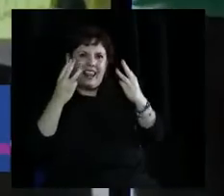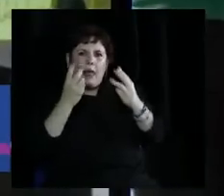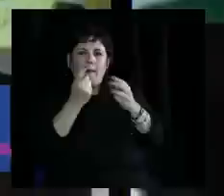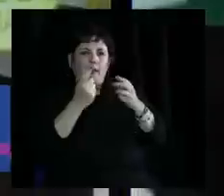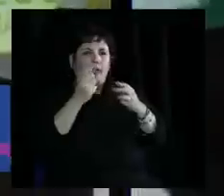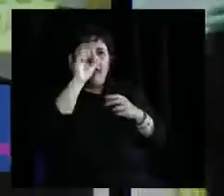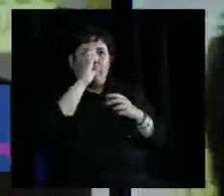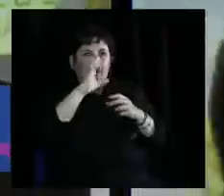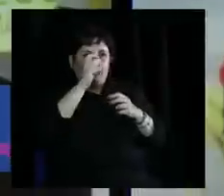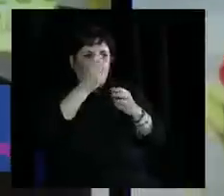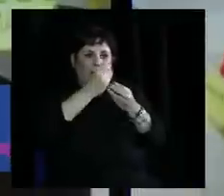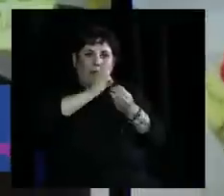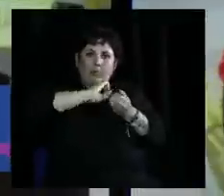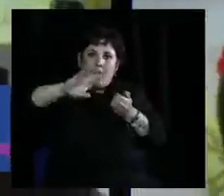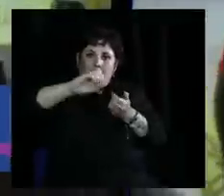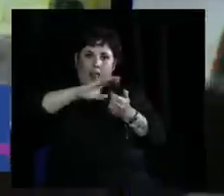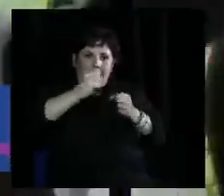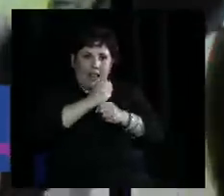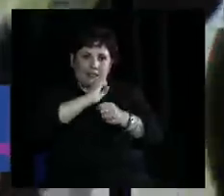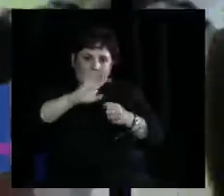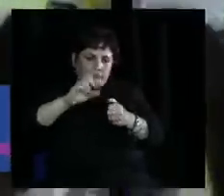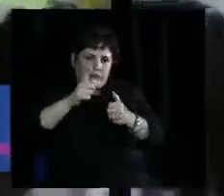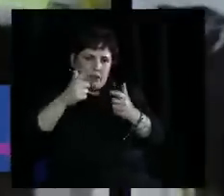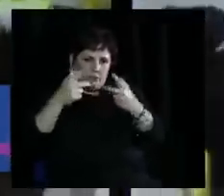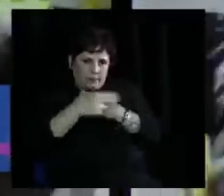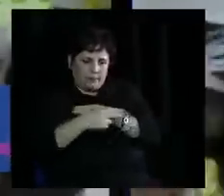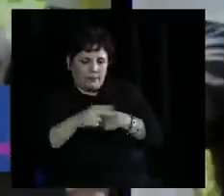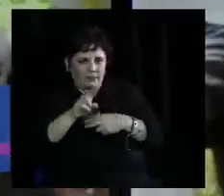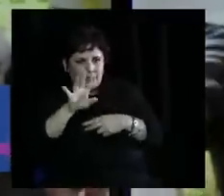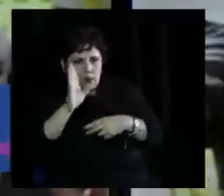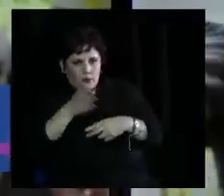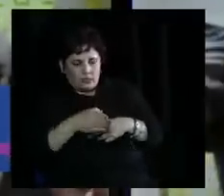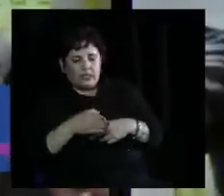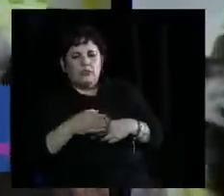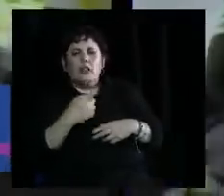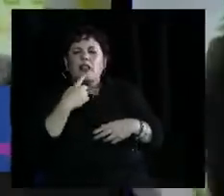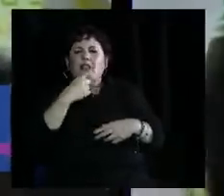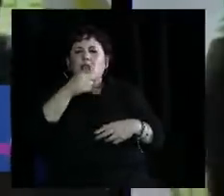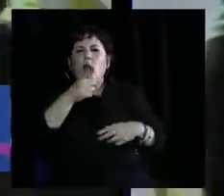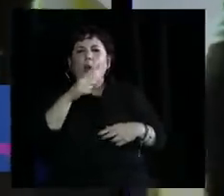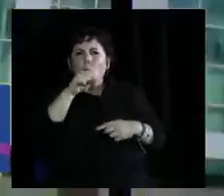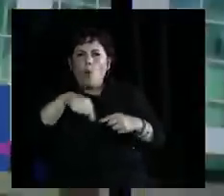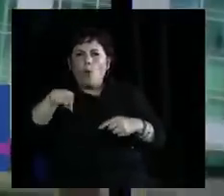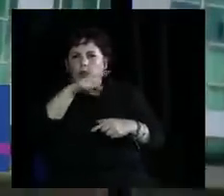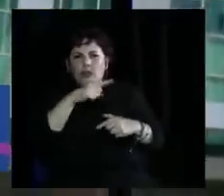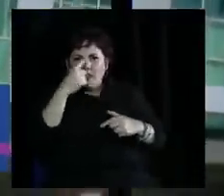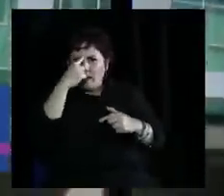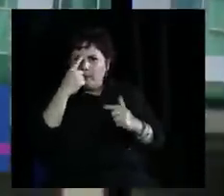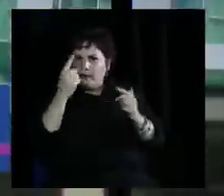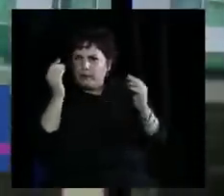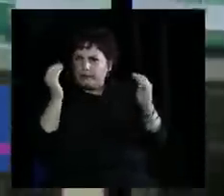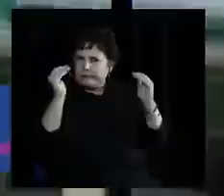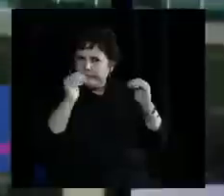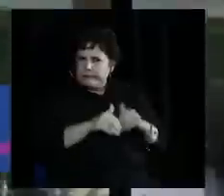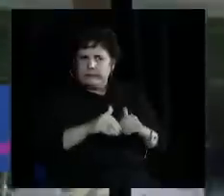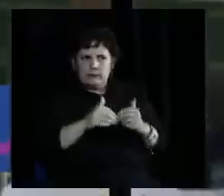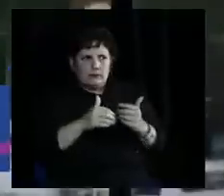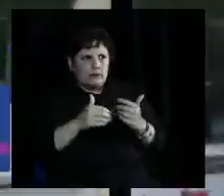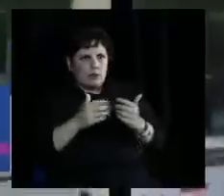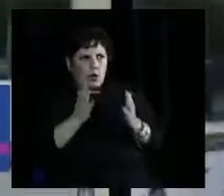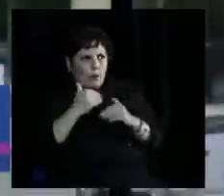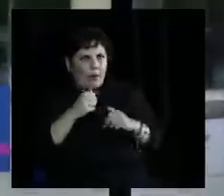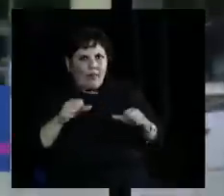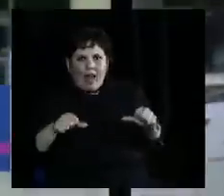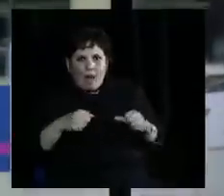identifican intereses privados detrás de este deterioro de la capacidad de